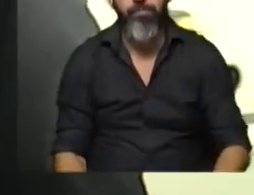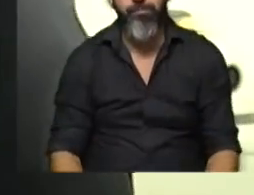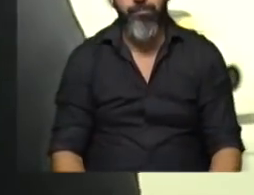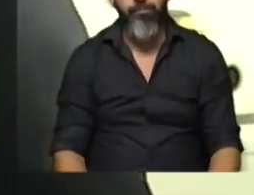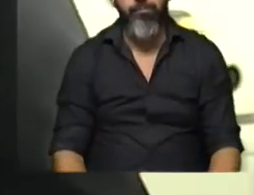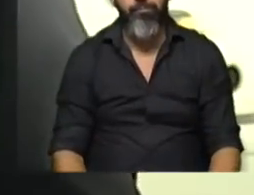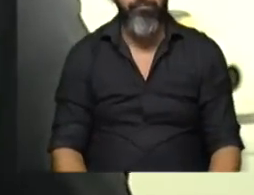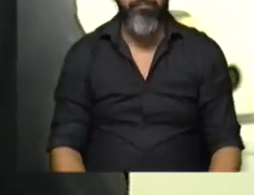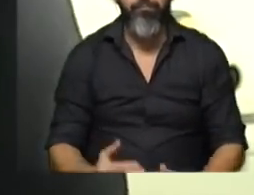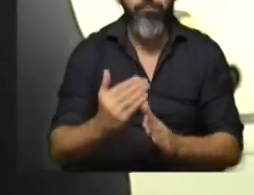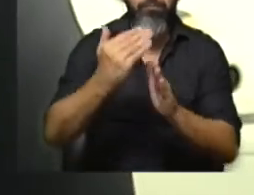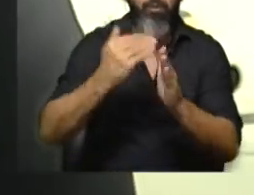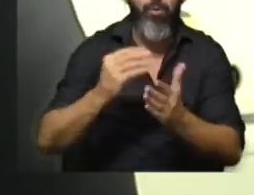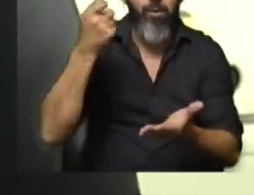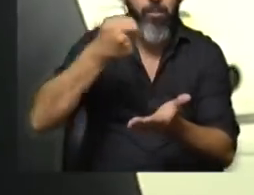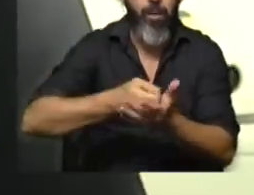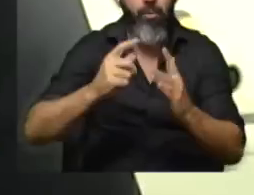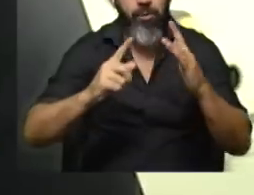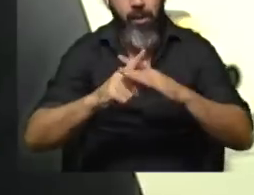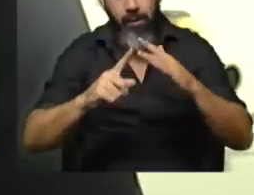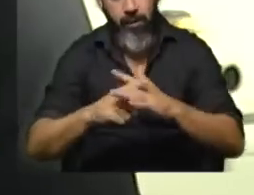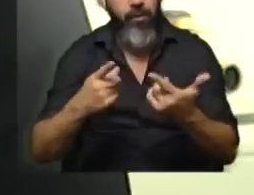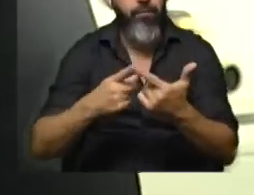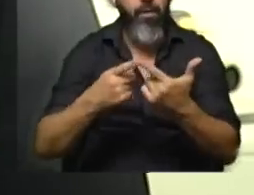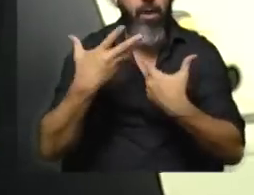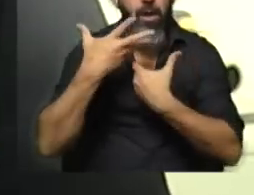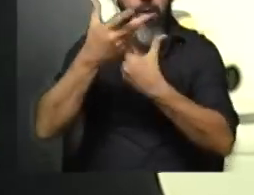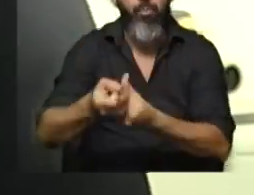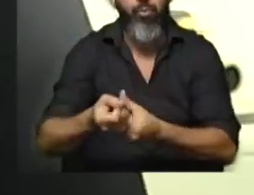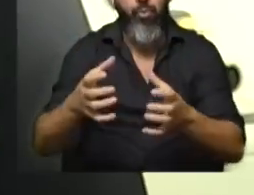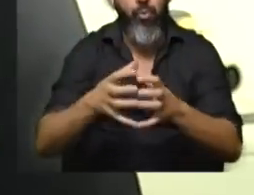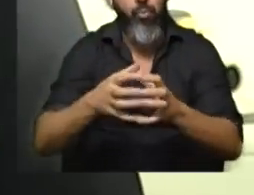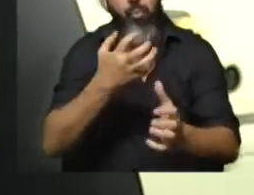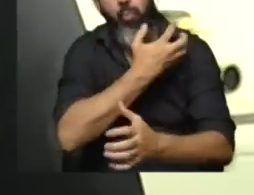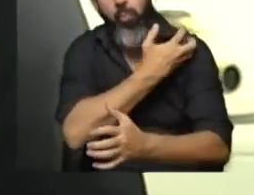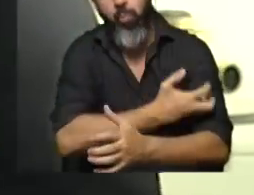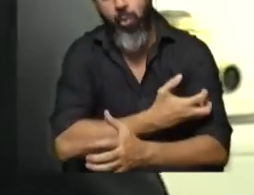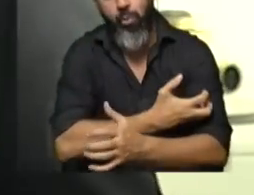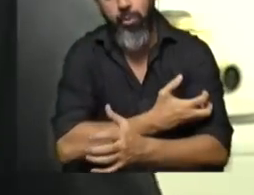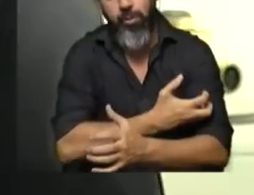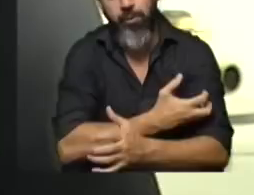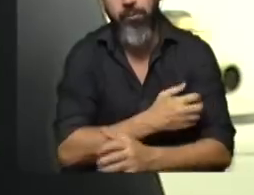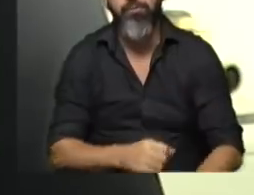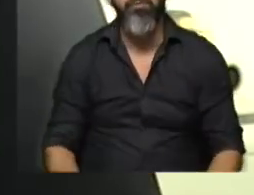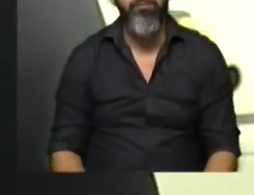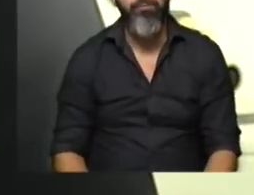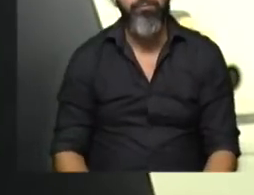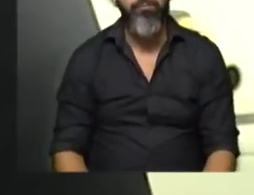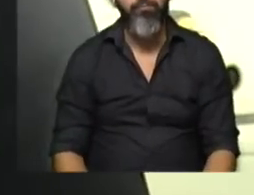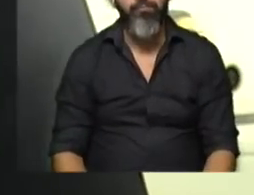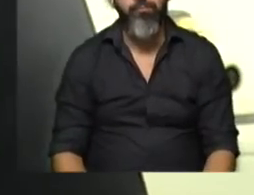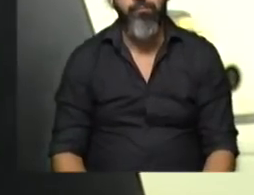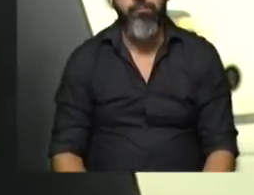insisto exoneración de pago de tarifas apoyos a los sectores vulnerables con mayor amplitud y